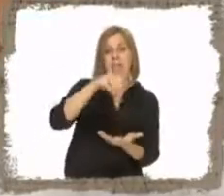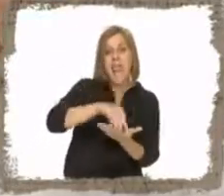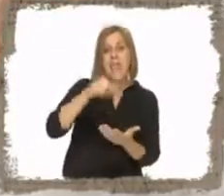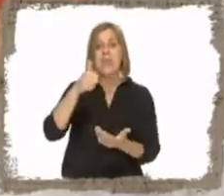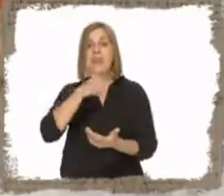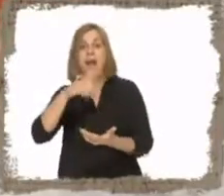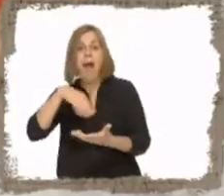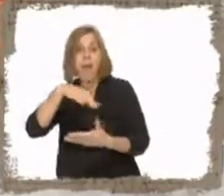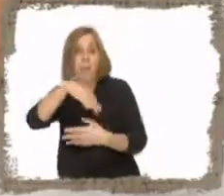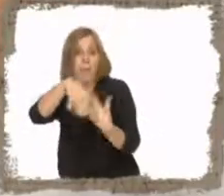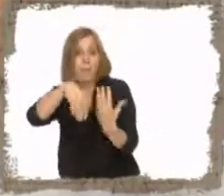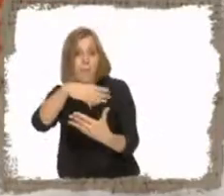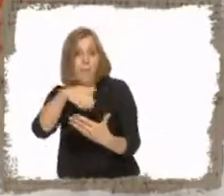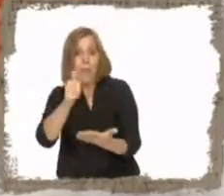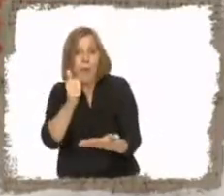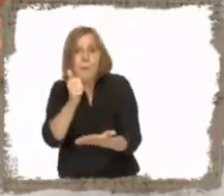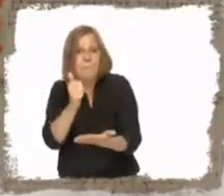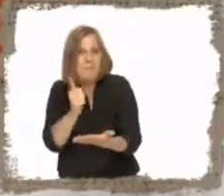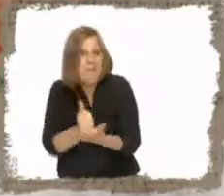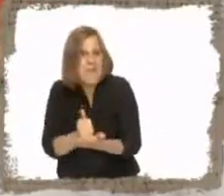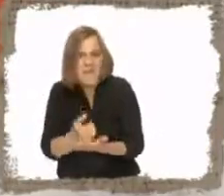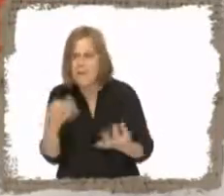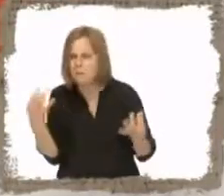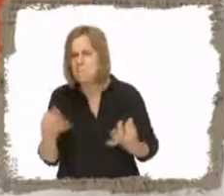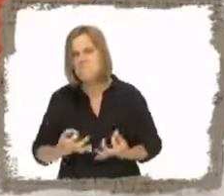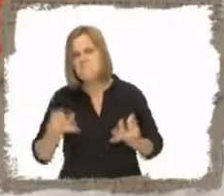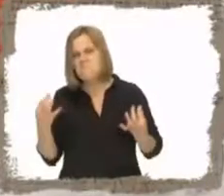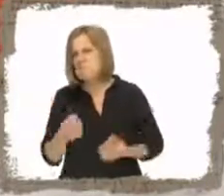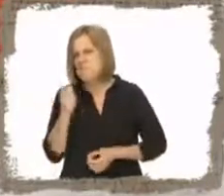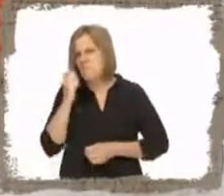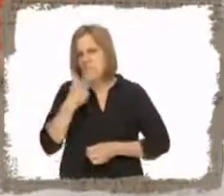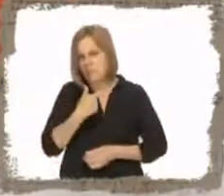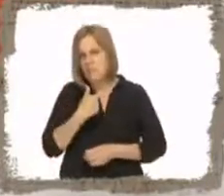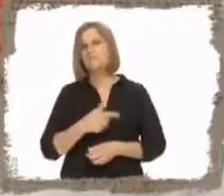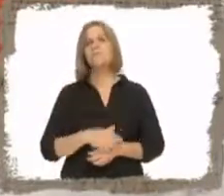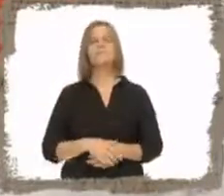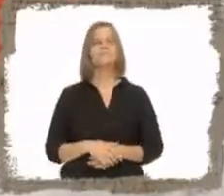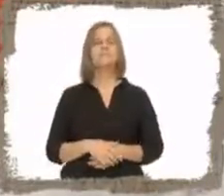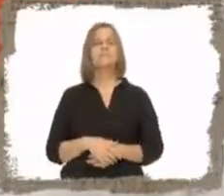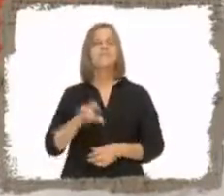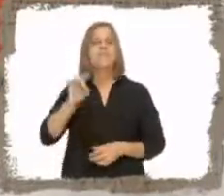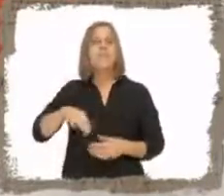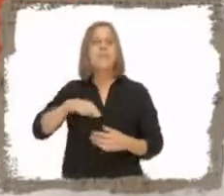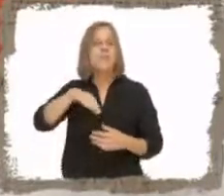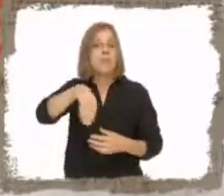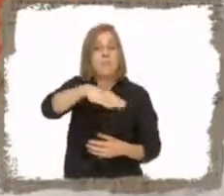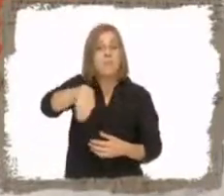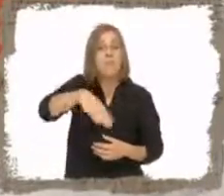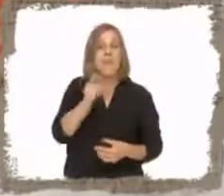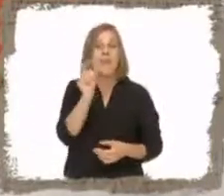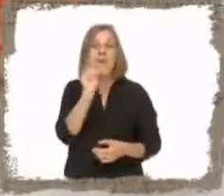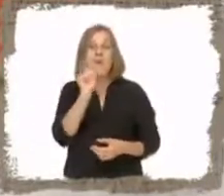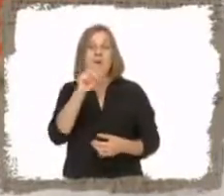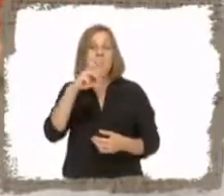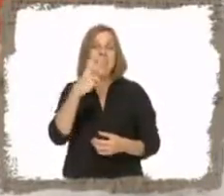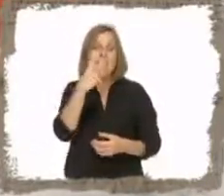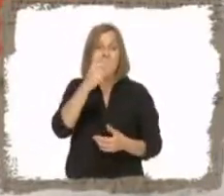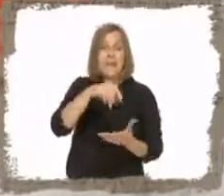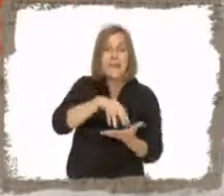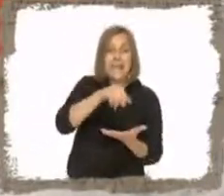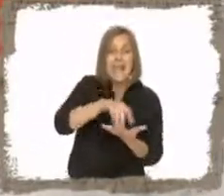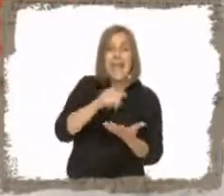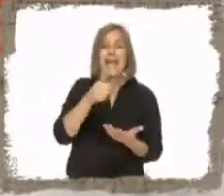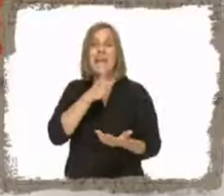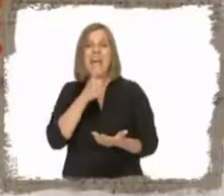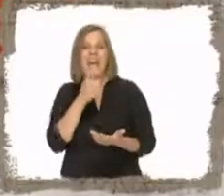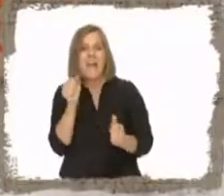agua haces un engrudo, que es un pegamento casero re fácil de hacer. Solo tenés que mezclar un poquito de harina con